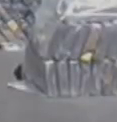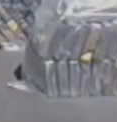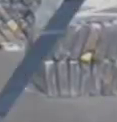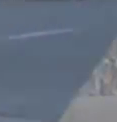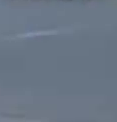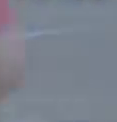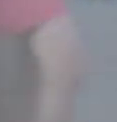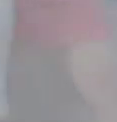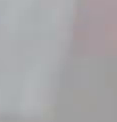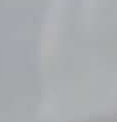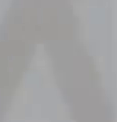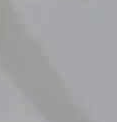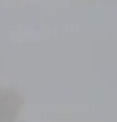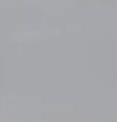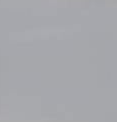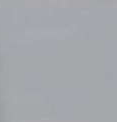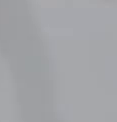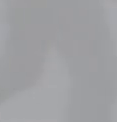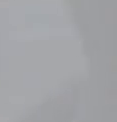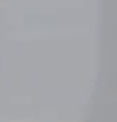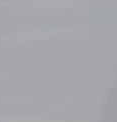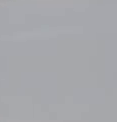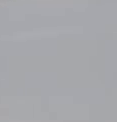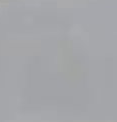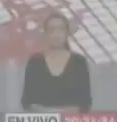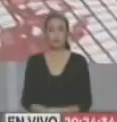El tema del día.